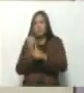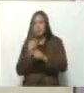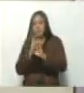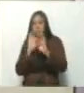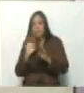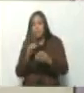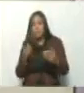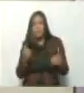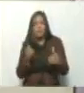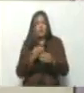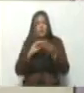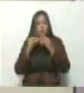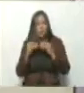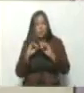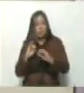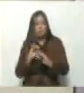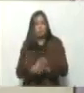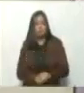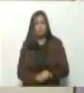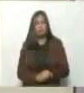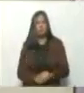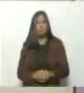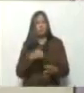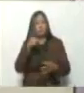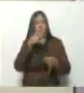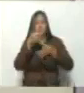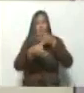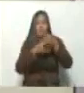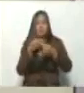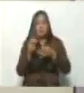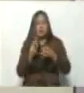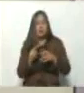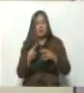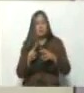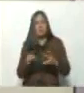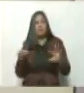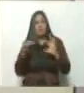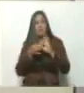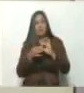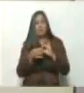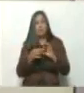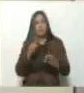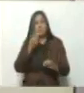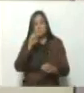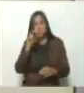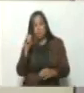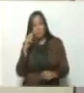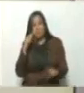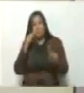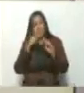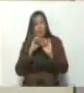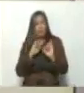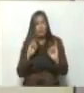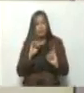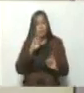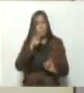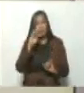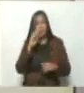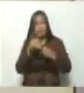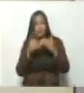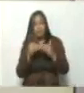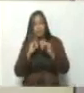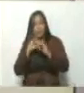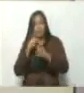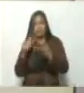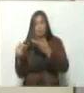Claro. Ahora, usted nos habló de las unidades, nos hablaba de con 120 sería lo ideal, 40 cuenta Supra, el resto es